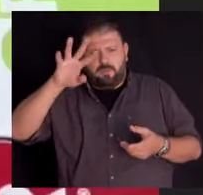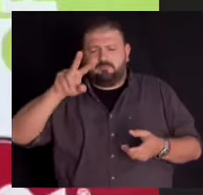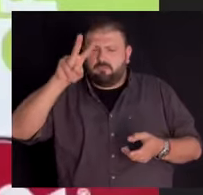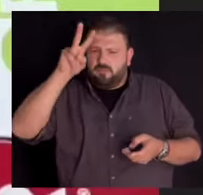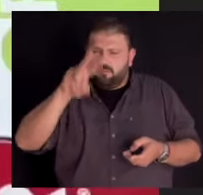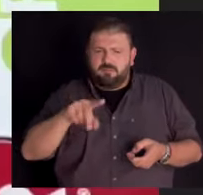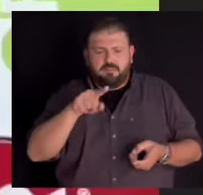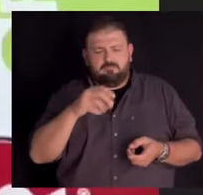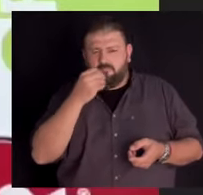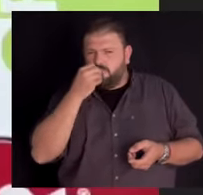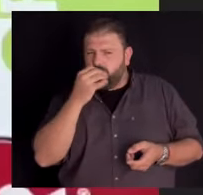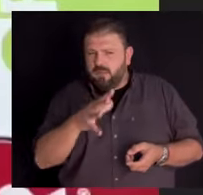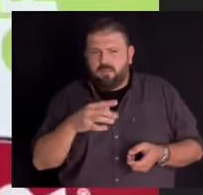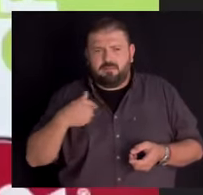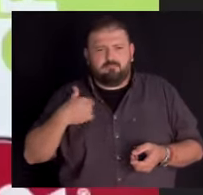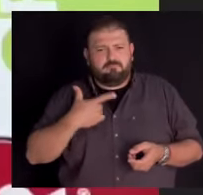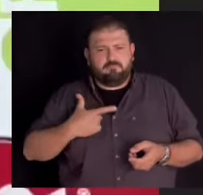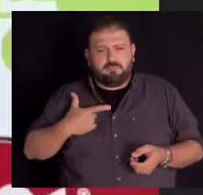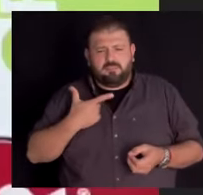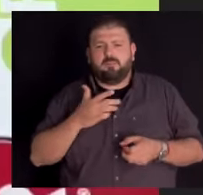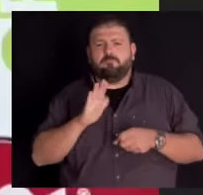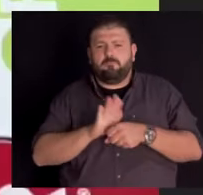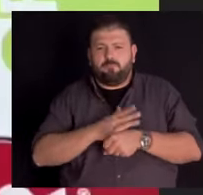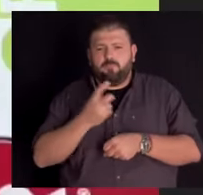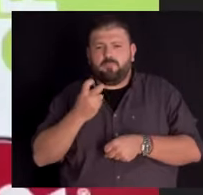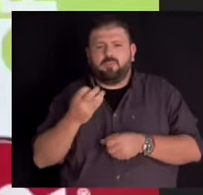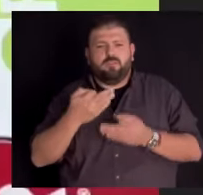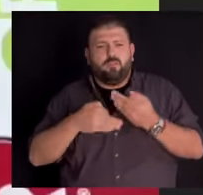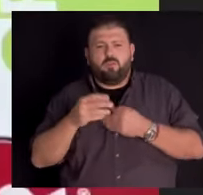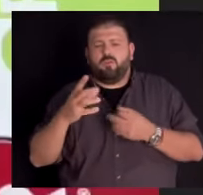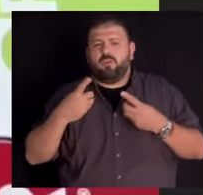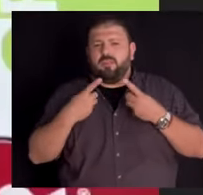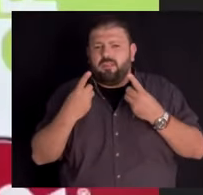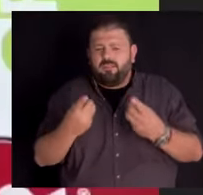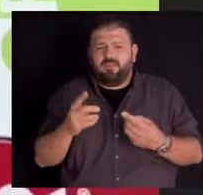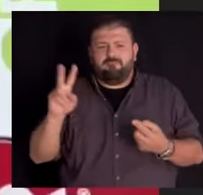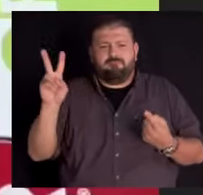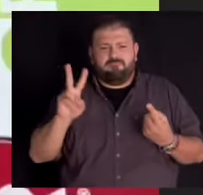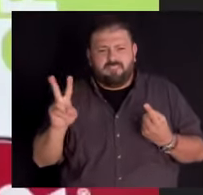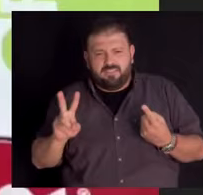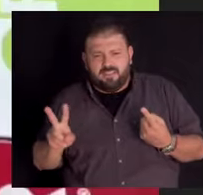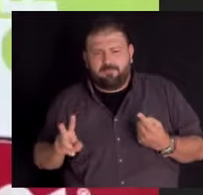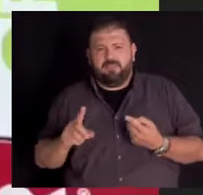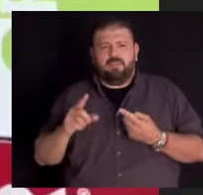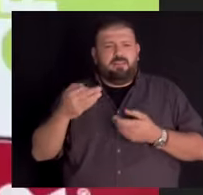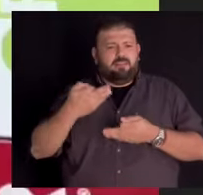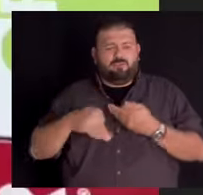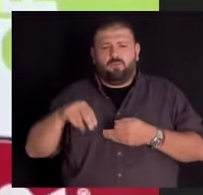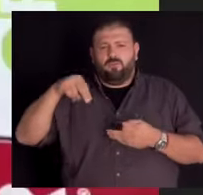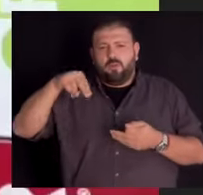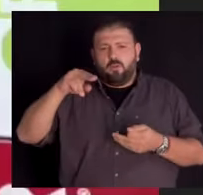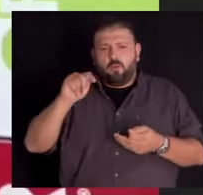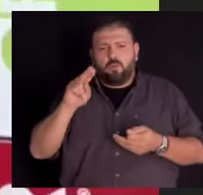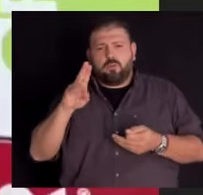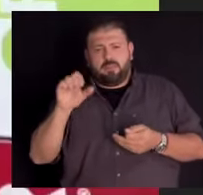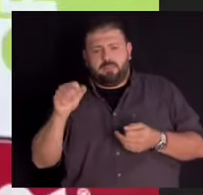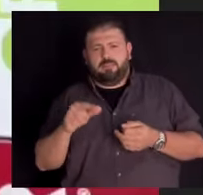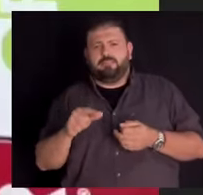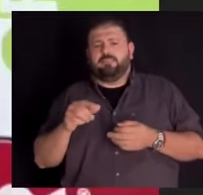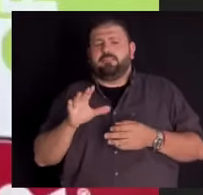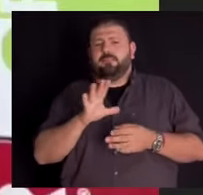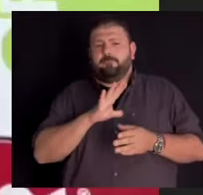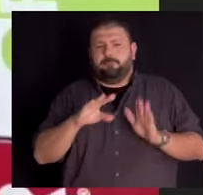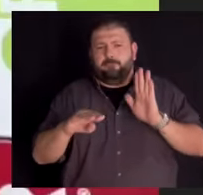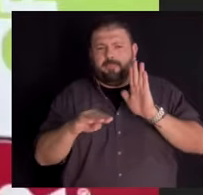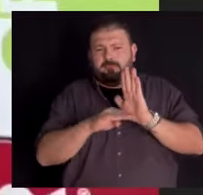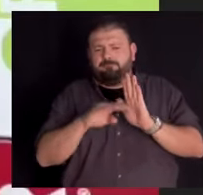increíble. Vamos a ver el proceso de absorción de vitaminas y de nutrientes en general. La etapa 1, ¿en qué